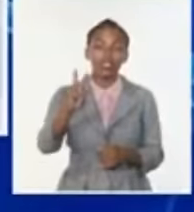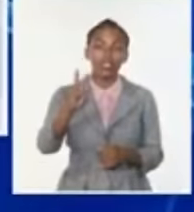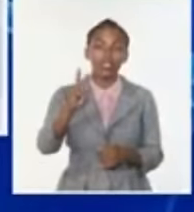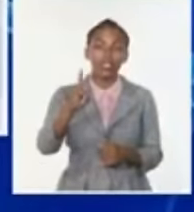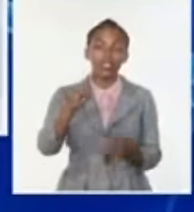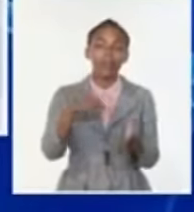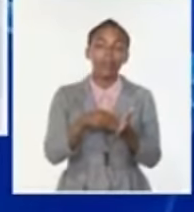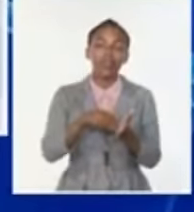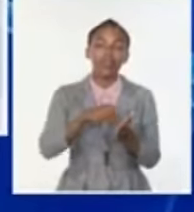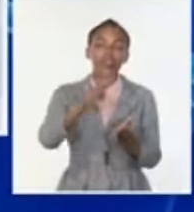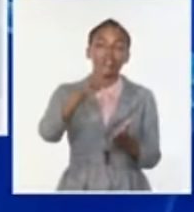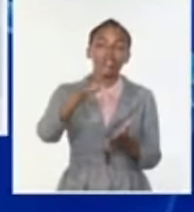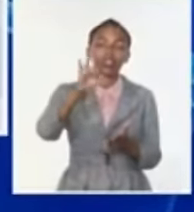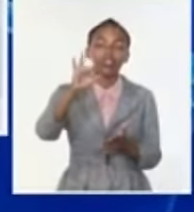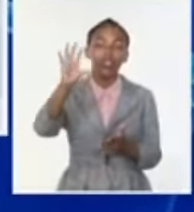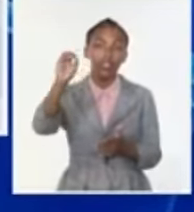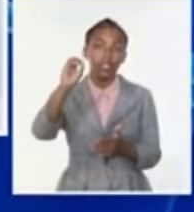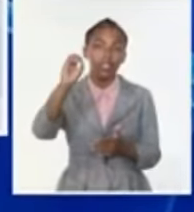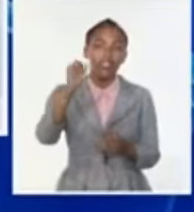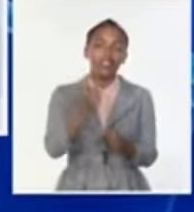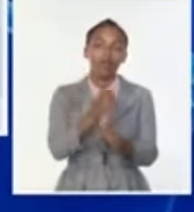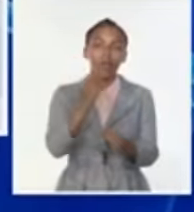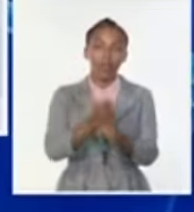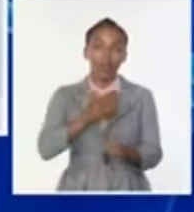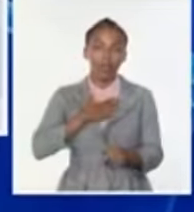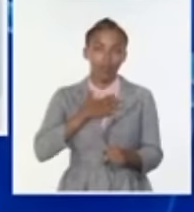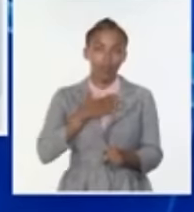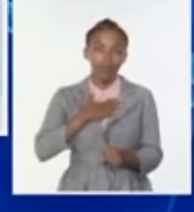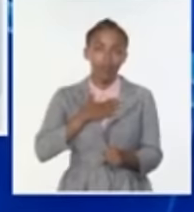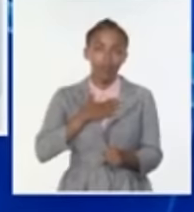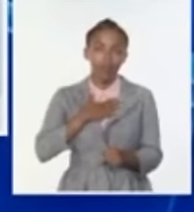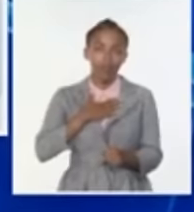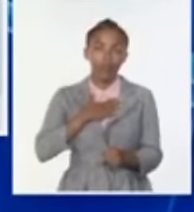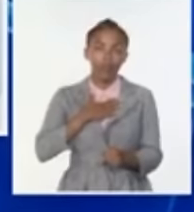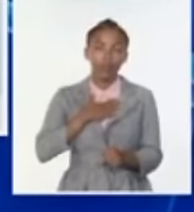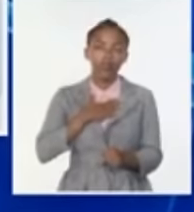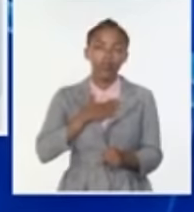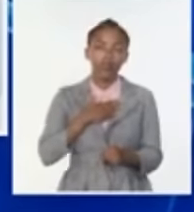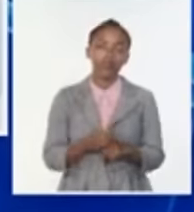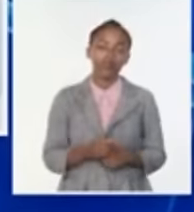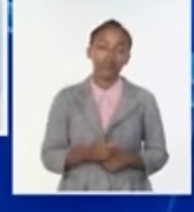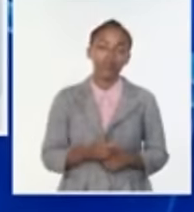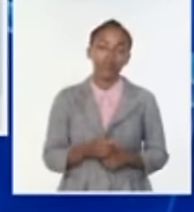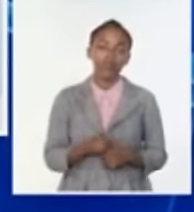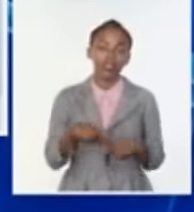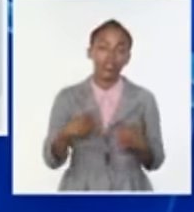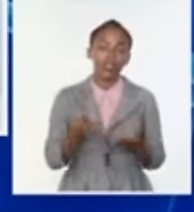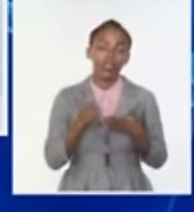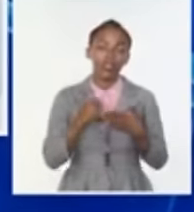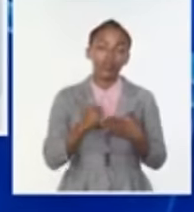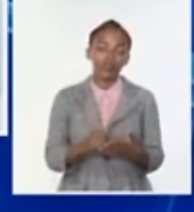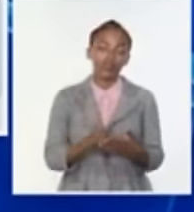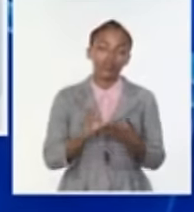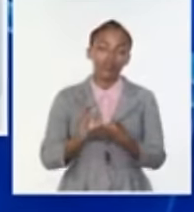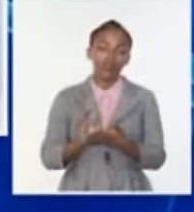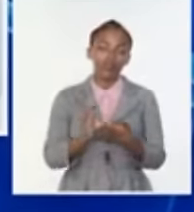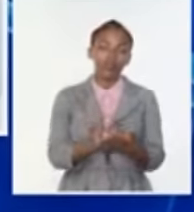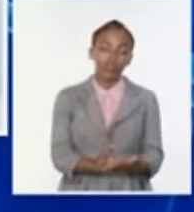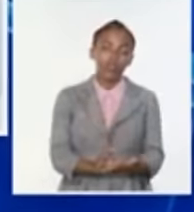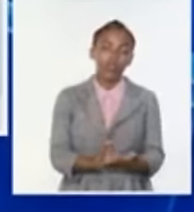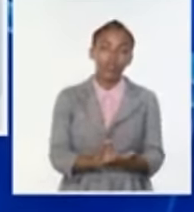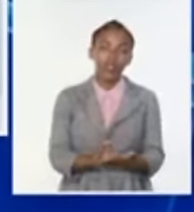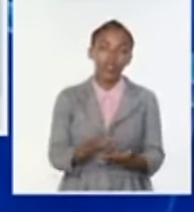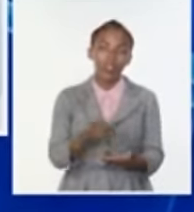63.270 trabajadores por cuenta propia, subdeclarantes de impuestos y contribuciones que han dejado de pagar más